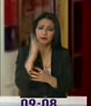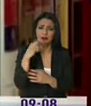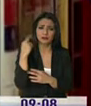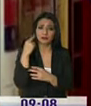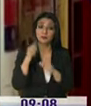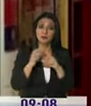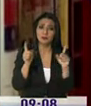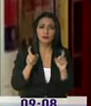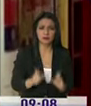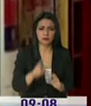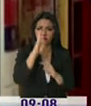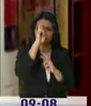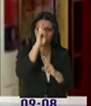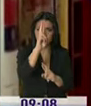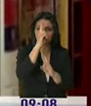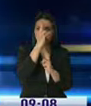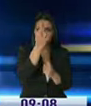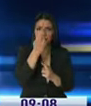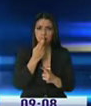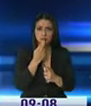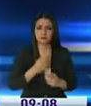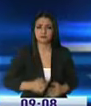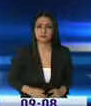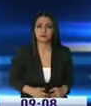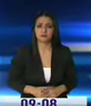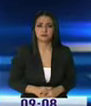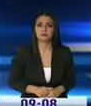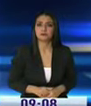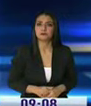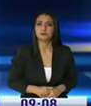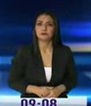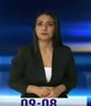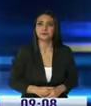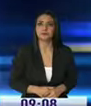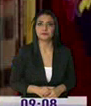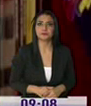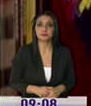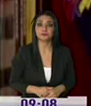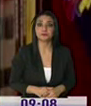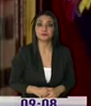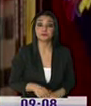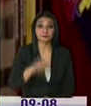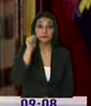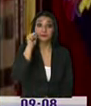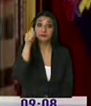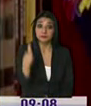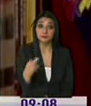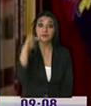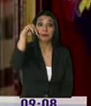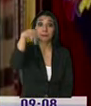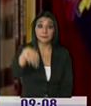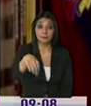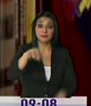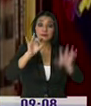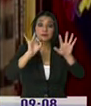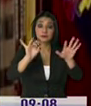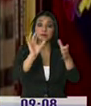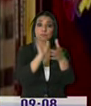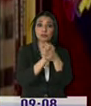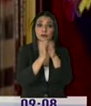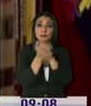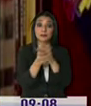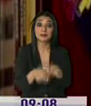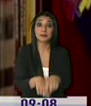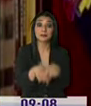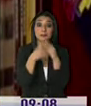casos tenemos que respetarnos. Campaña turística. El día de mañana, martes 7 de noviembre, se llevará a cabo